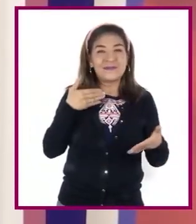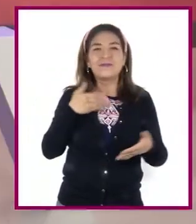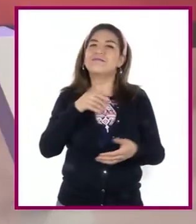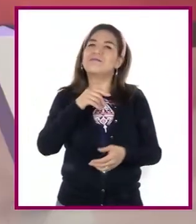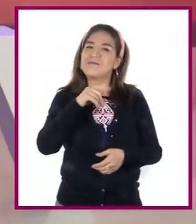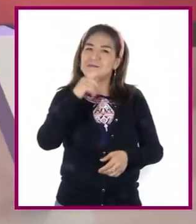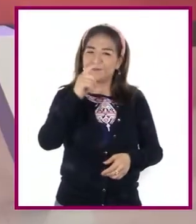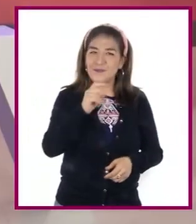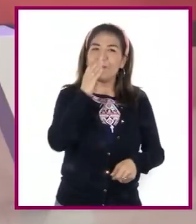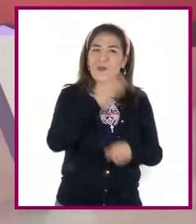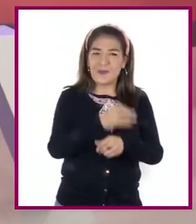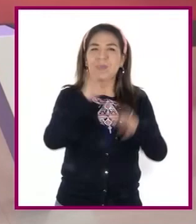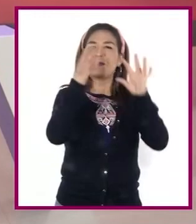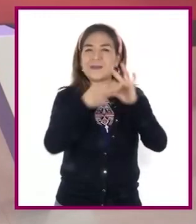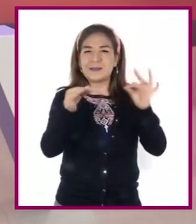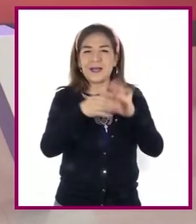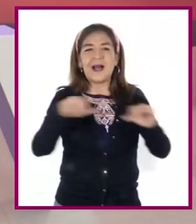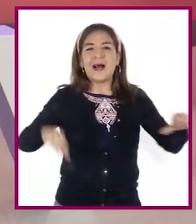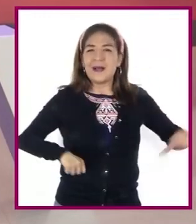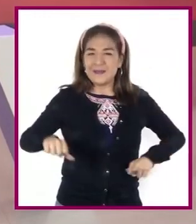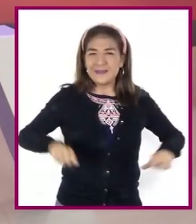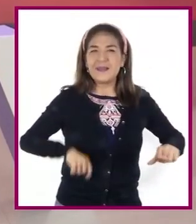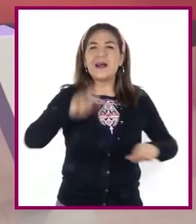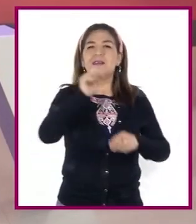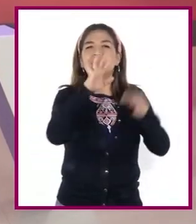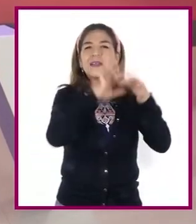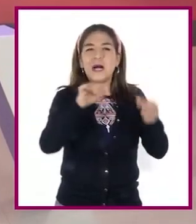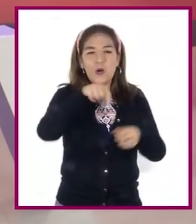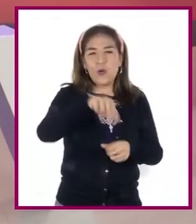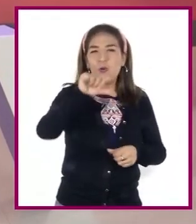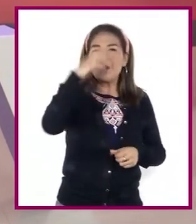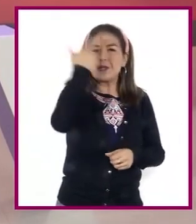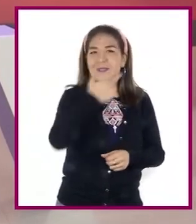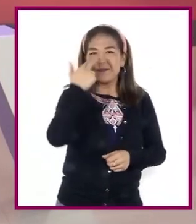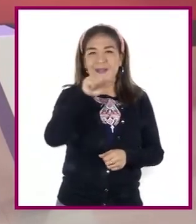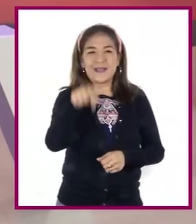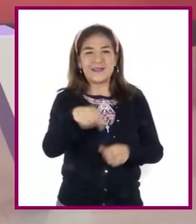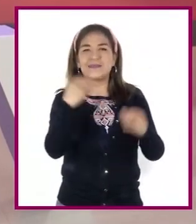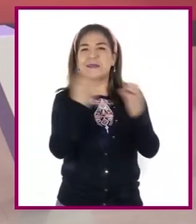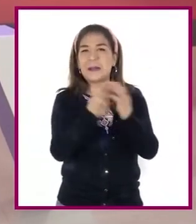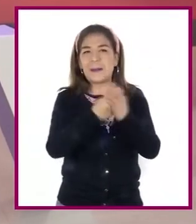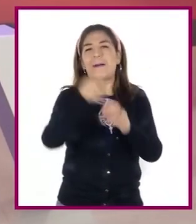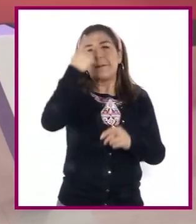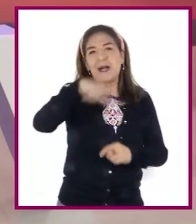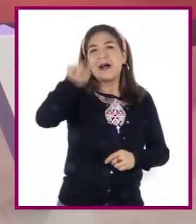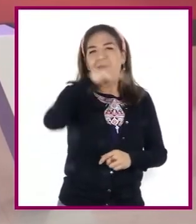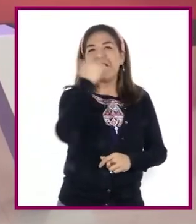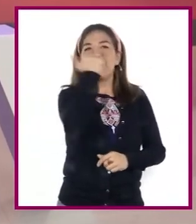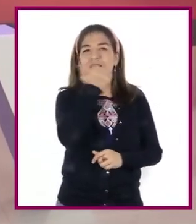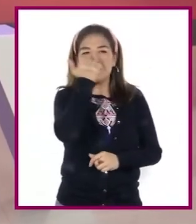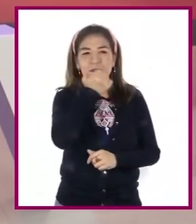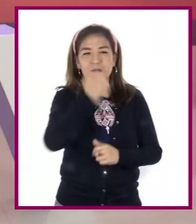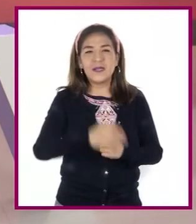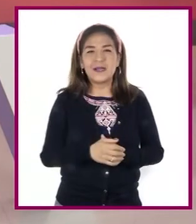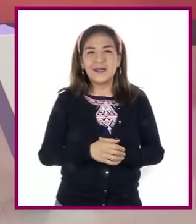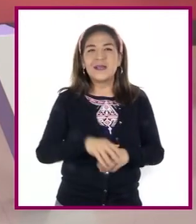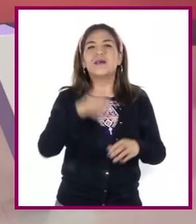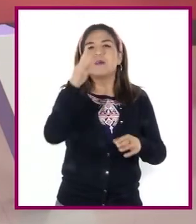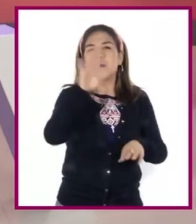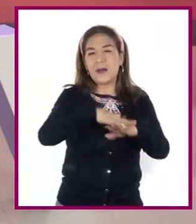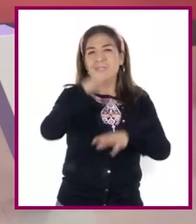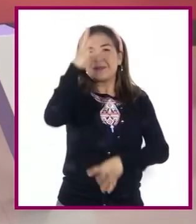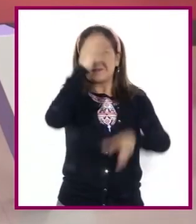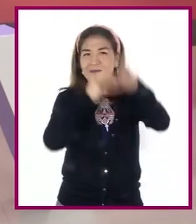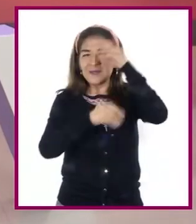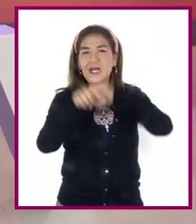le parece si hacemos una pequeña recopilación de lo que hemos revisado en ella para que las y los alumnos se vayan con los